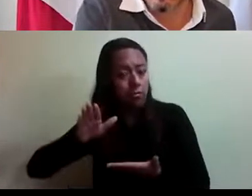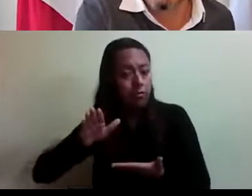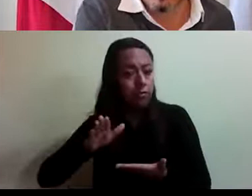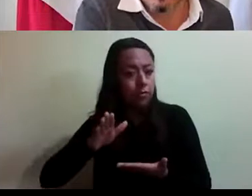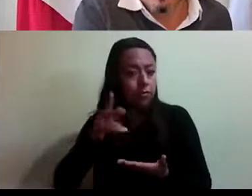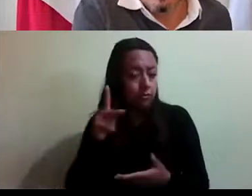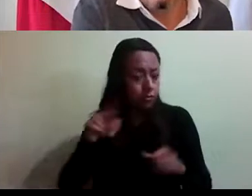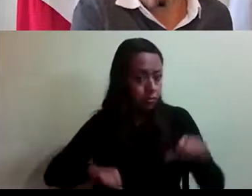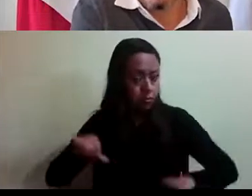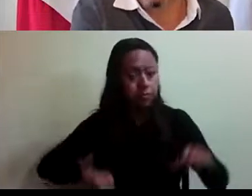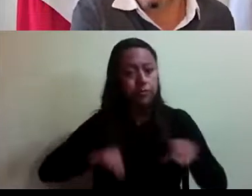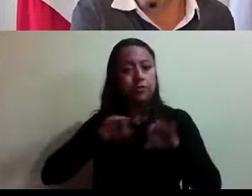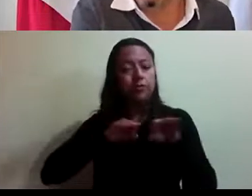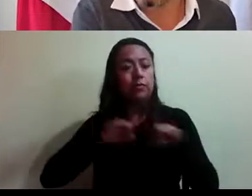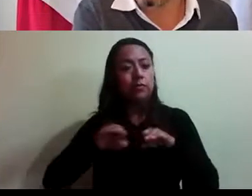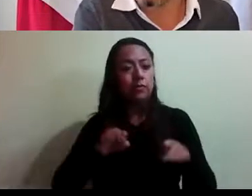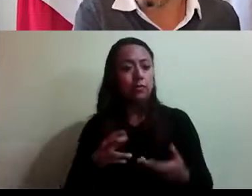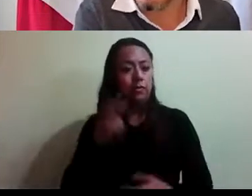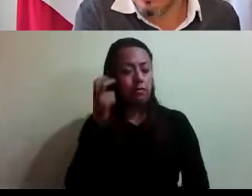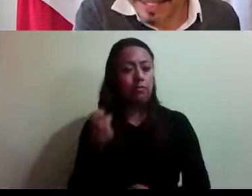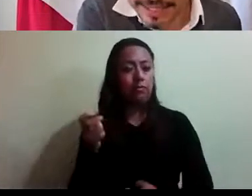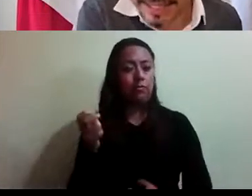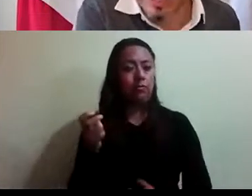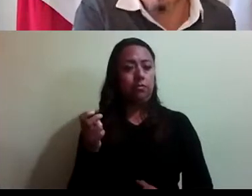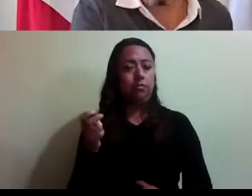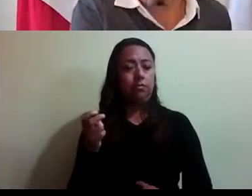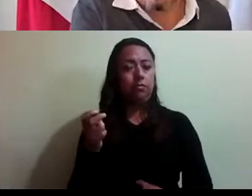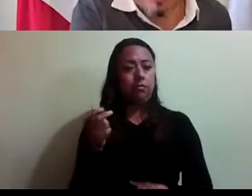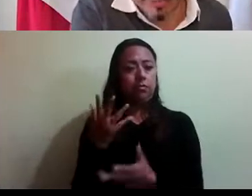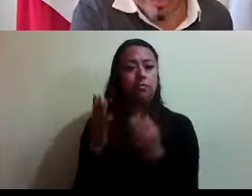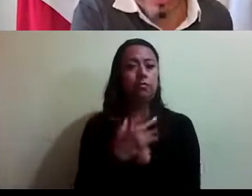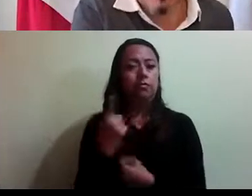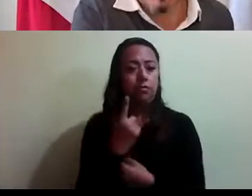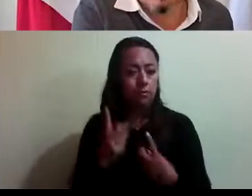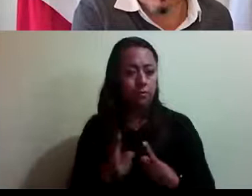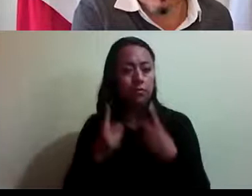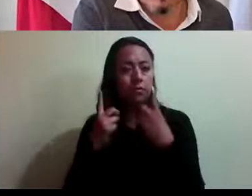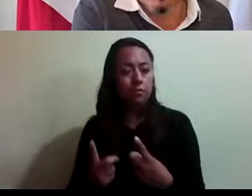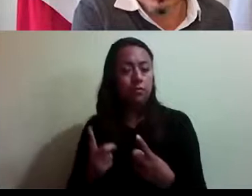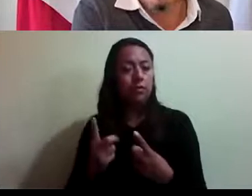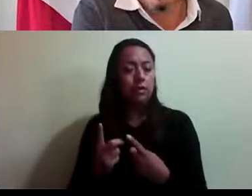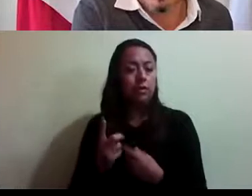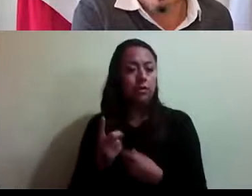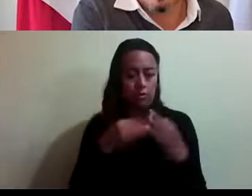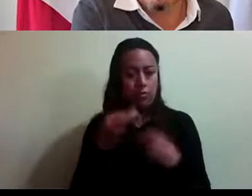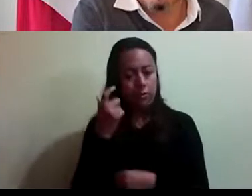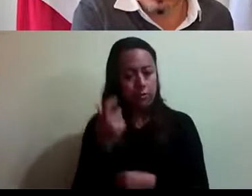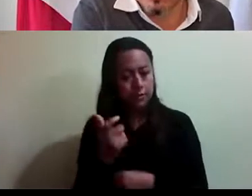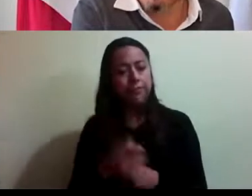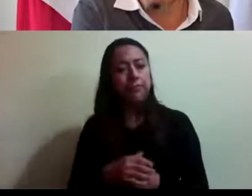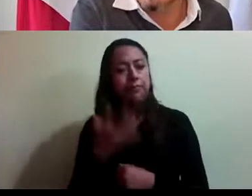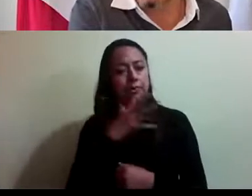actividad laboral por esa entrega y aportación de recursos cercana a